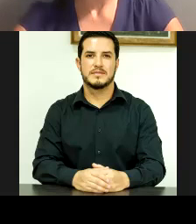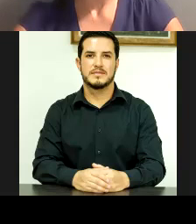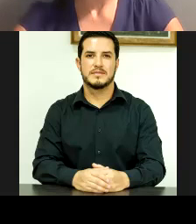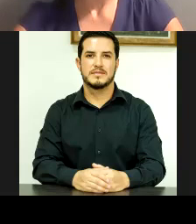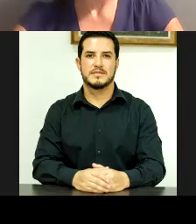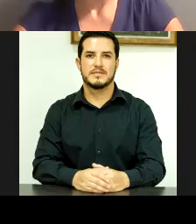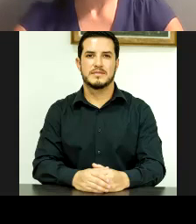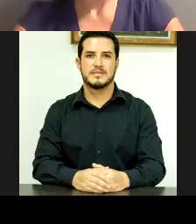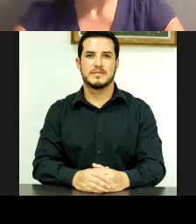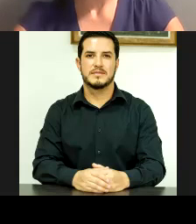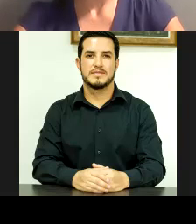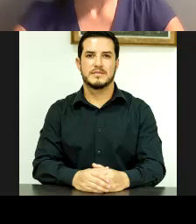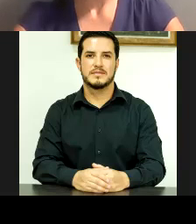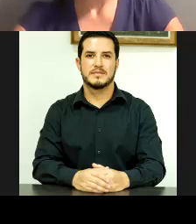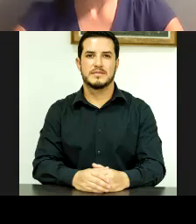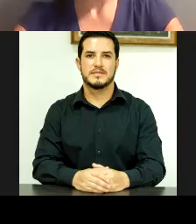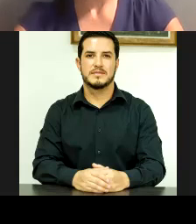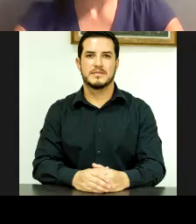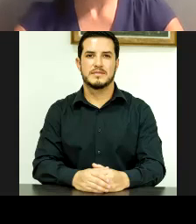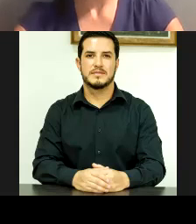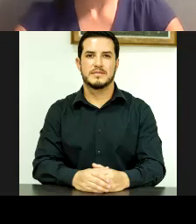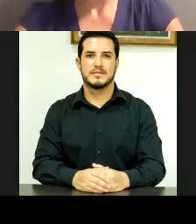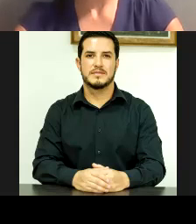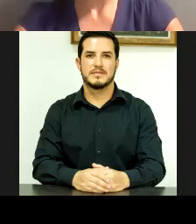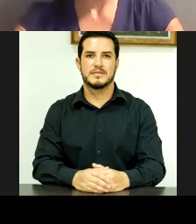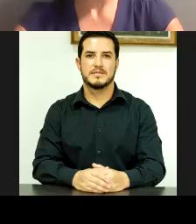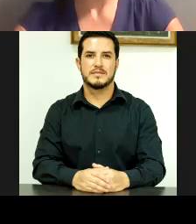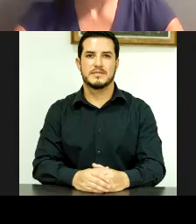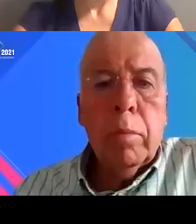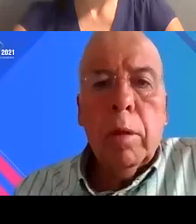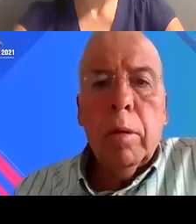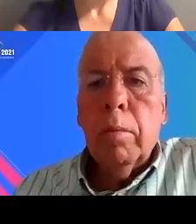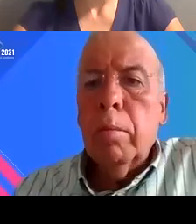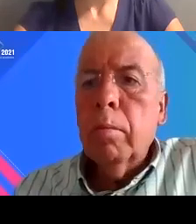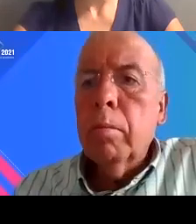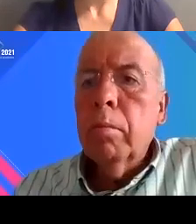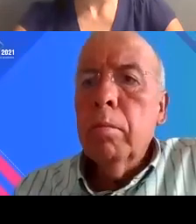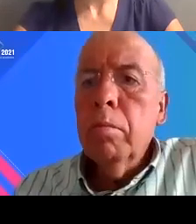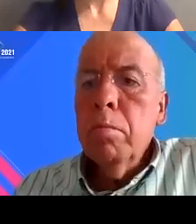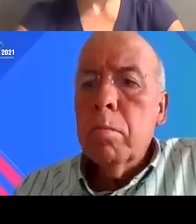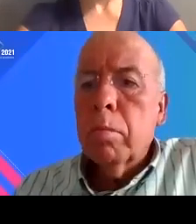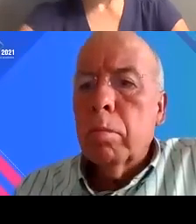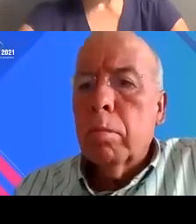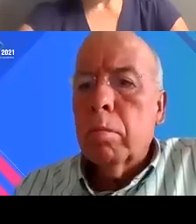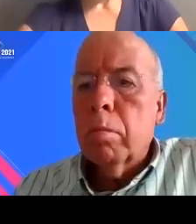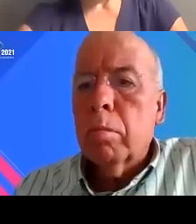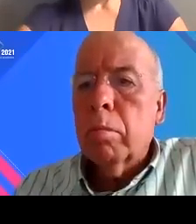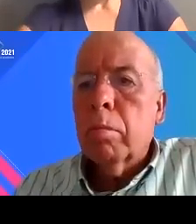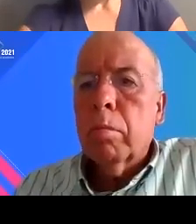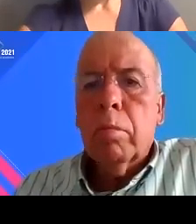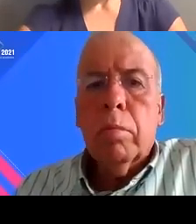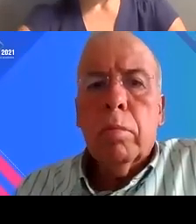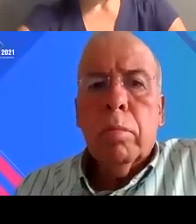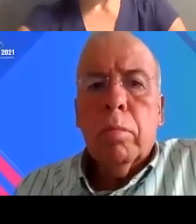está diseñado para alumnos de pregrado y posgrado. Sin embargo, en este primer piloto, pero la idea es de